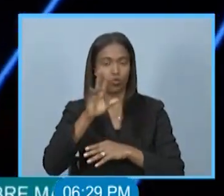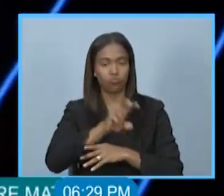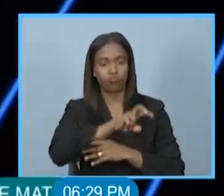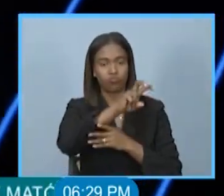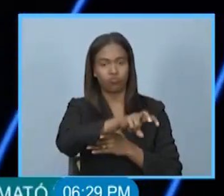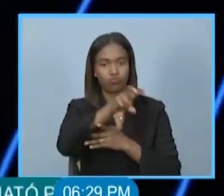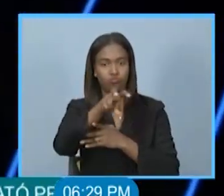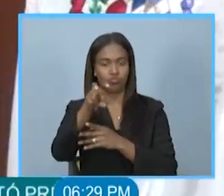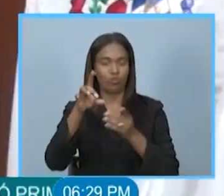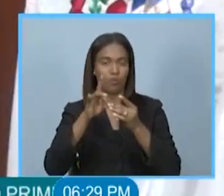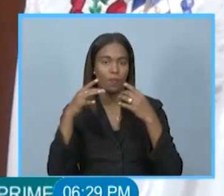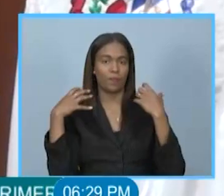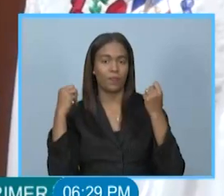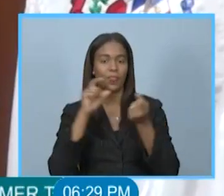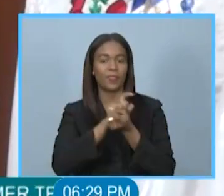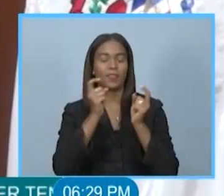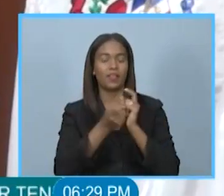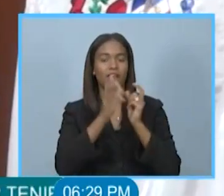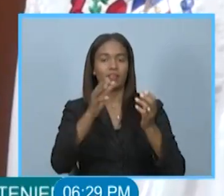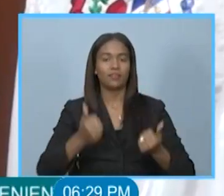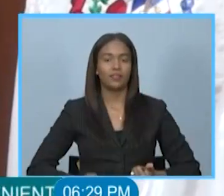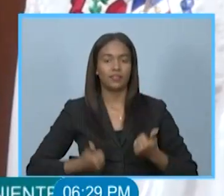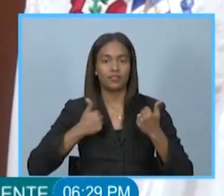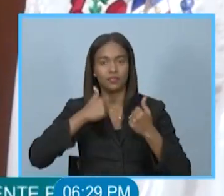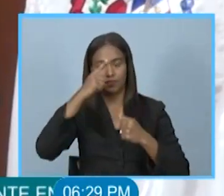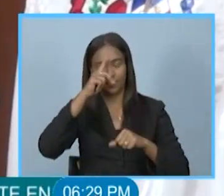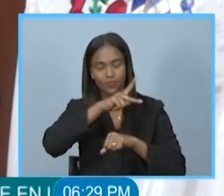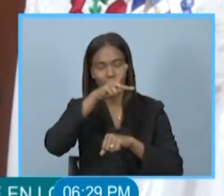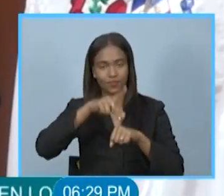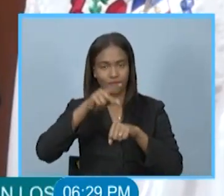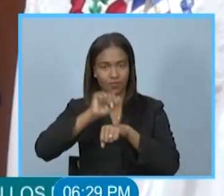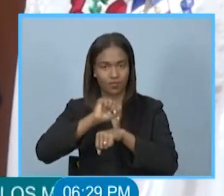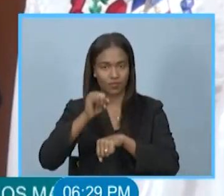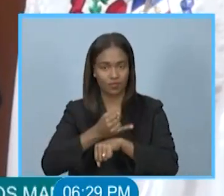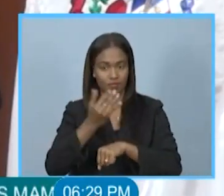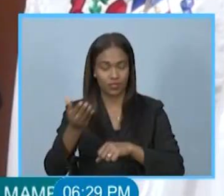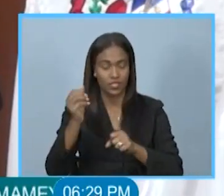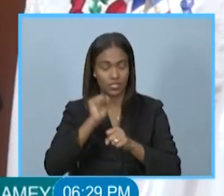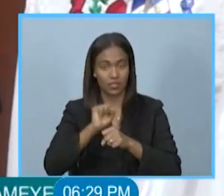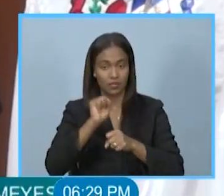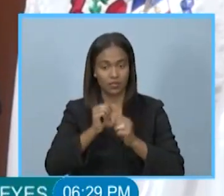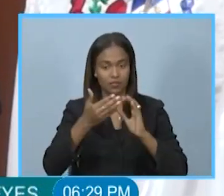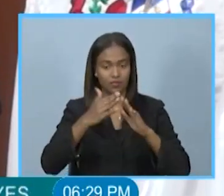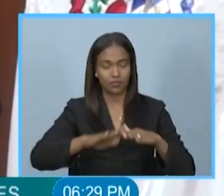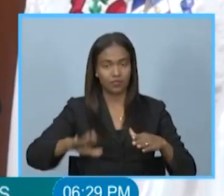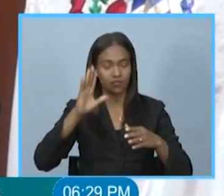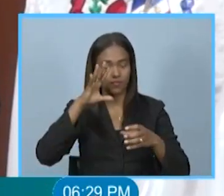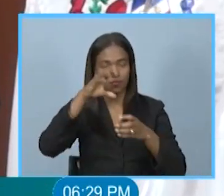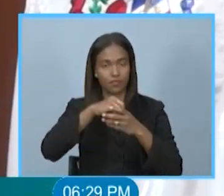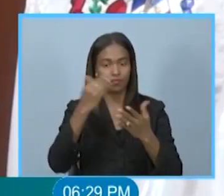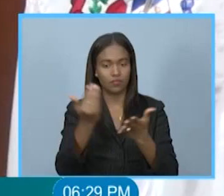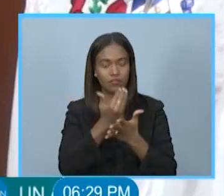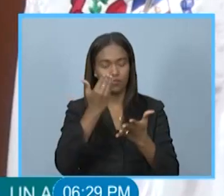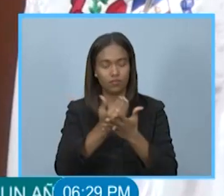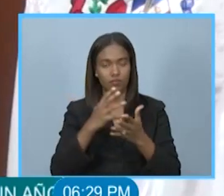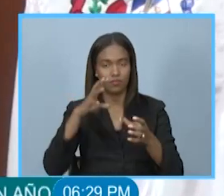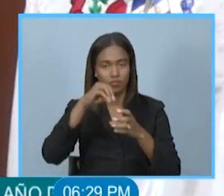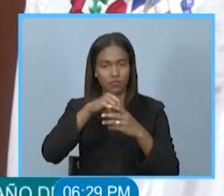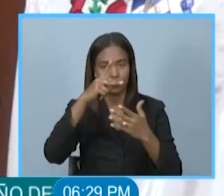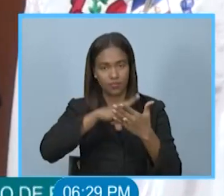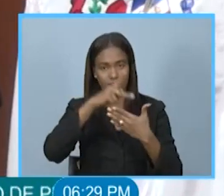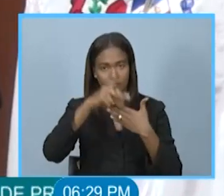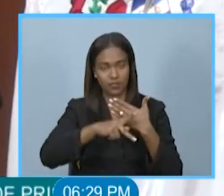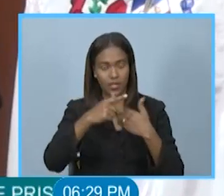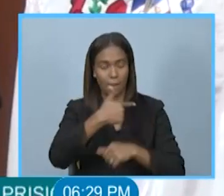ruta de la salud cambia tu estilo de vida a la provincia San Juan esta jornada en la localidad incluirá como novedad de la incorporación del